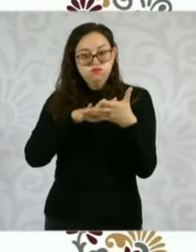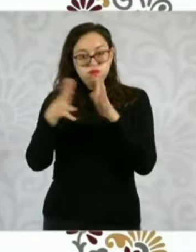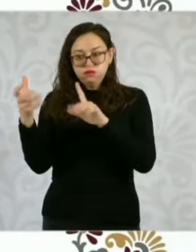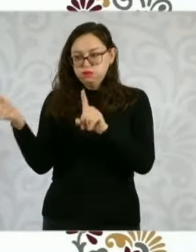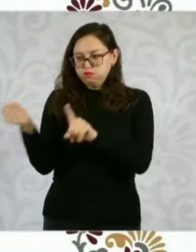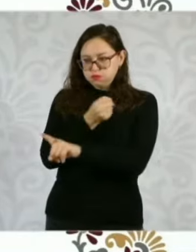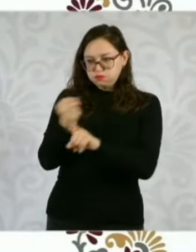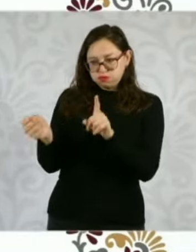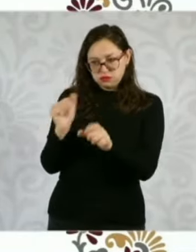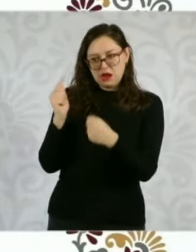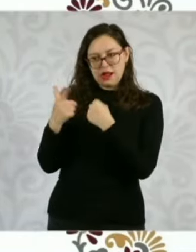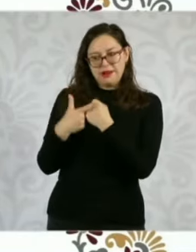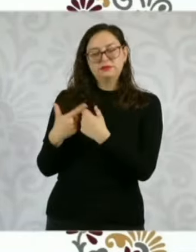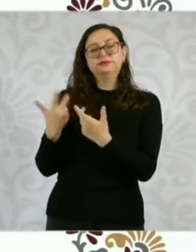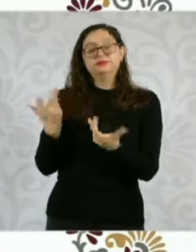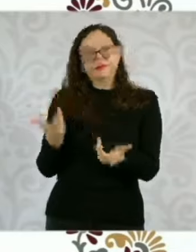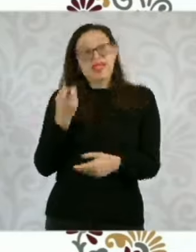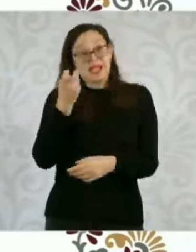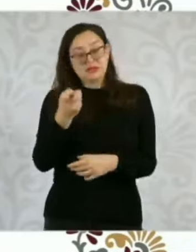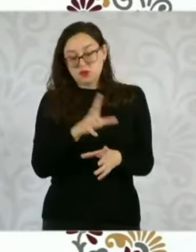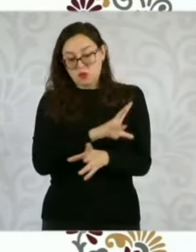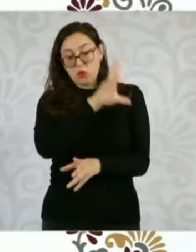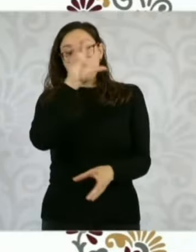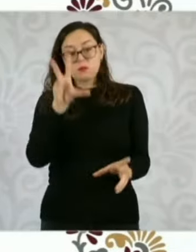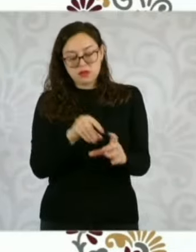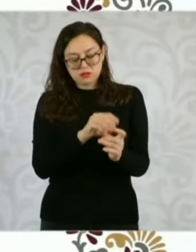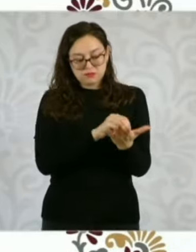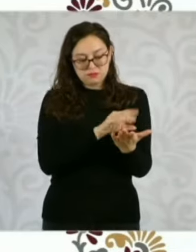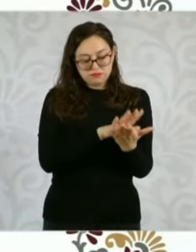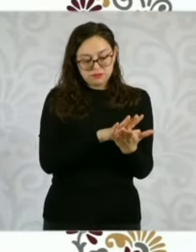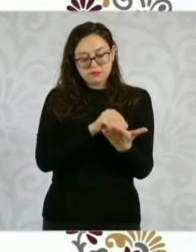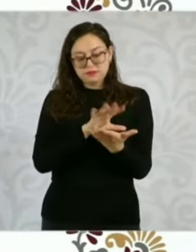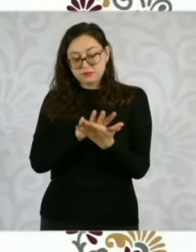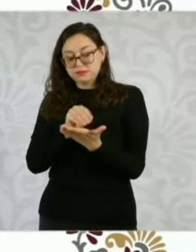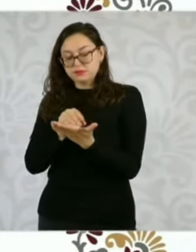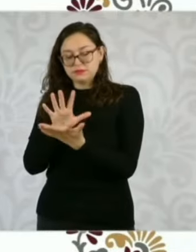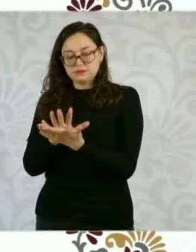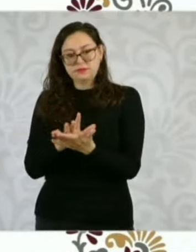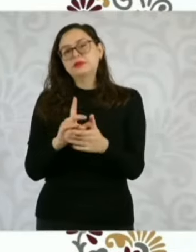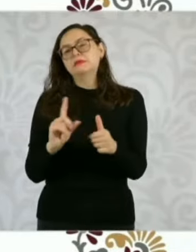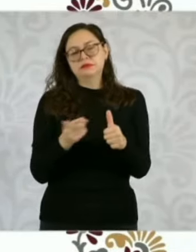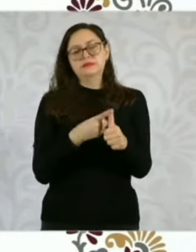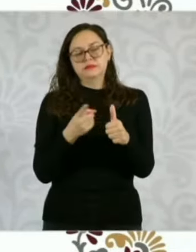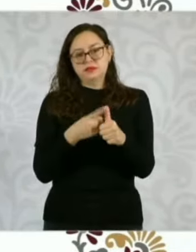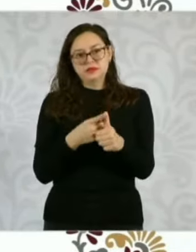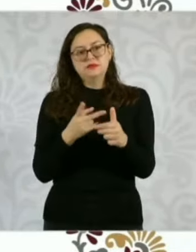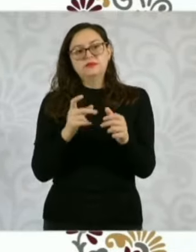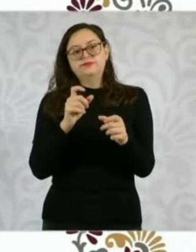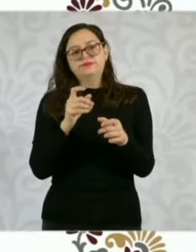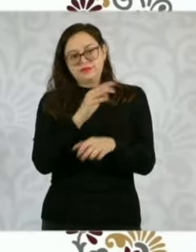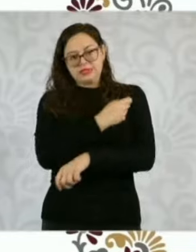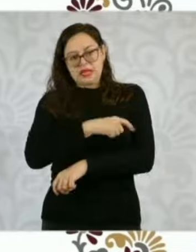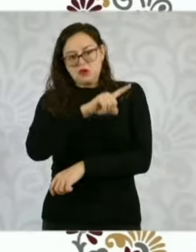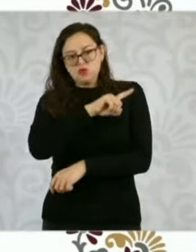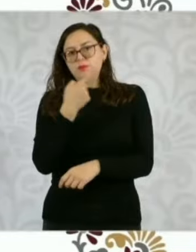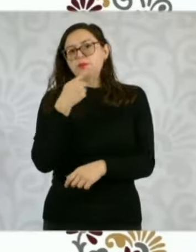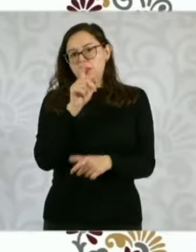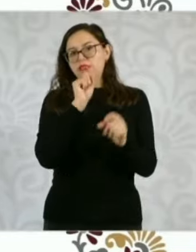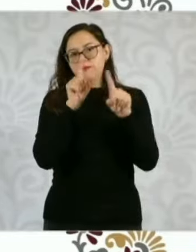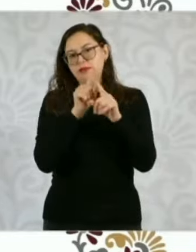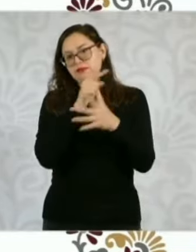es lo más amplio, con salud, los antecedentes de salud, vacunas, enfermedades,